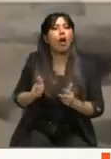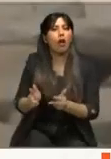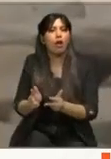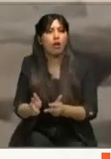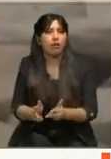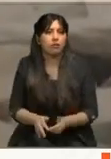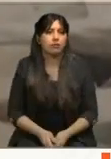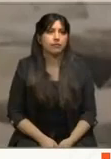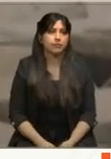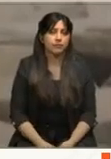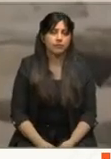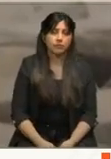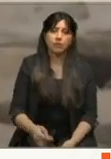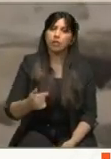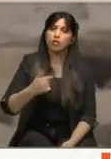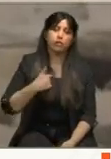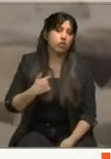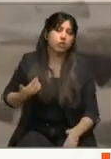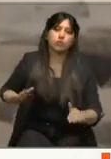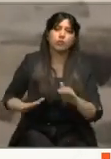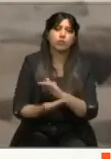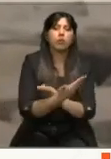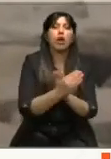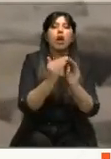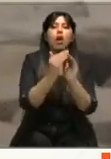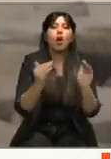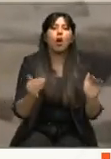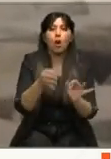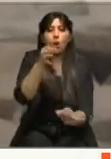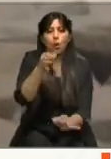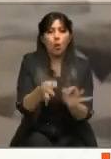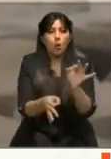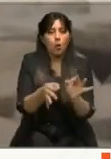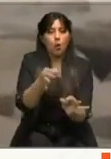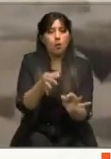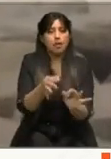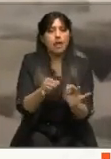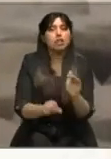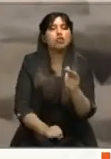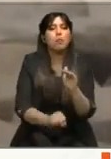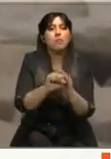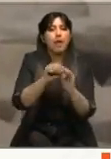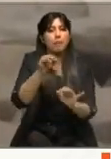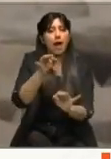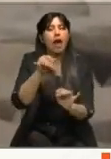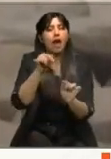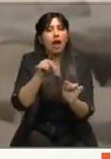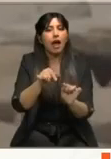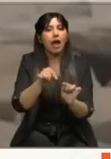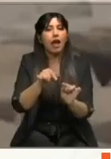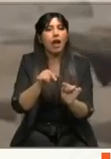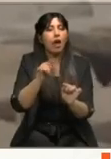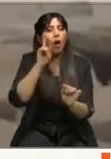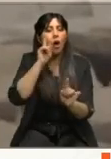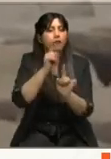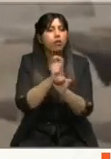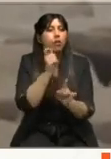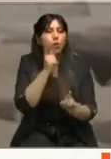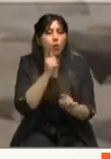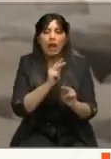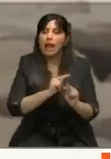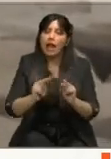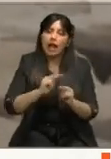He oficiado a la Corte Suprema de Justicia con el objetivo de que tome acciones inmediatas y